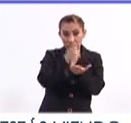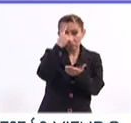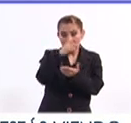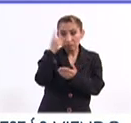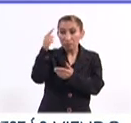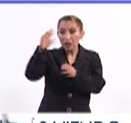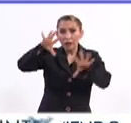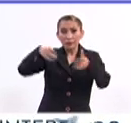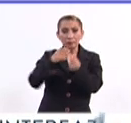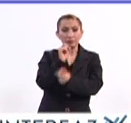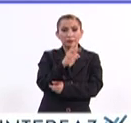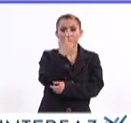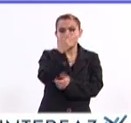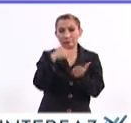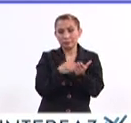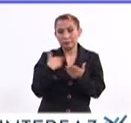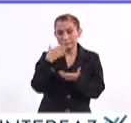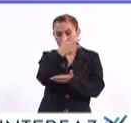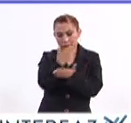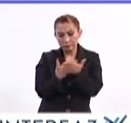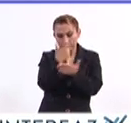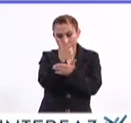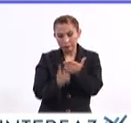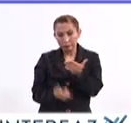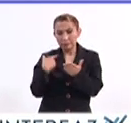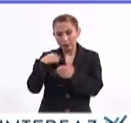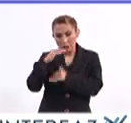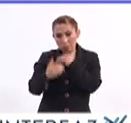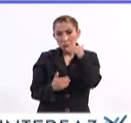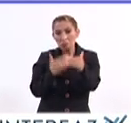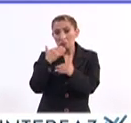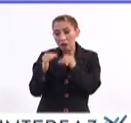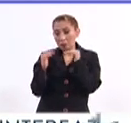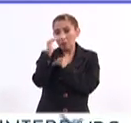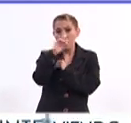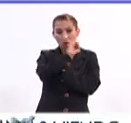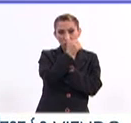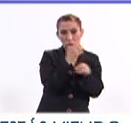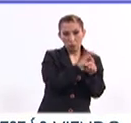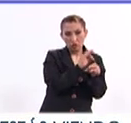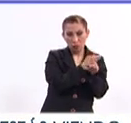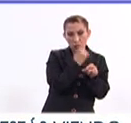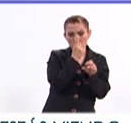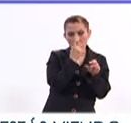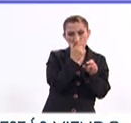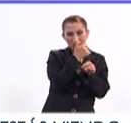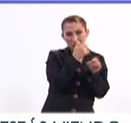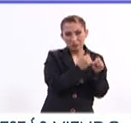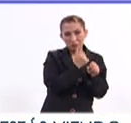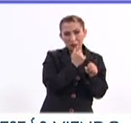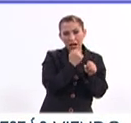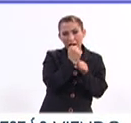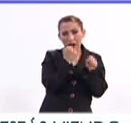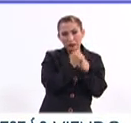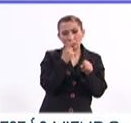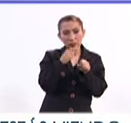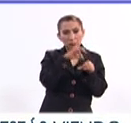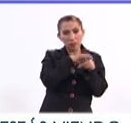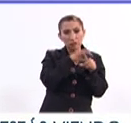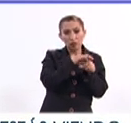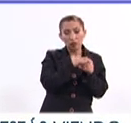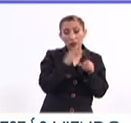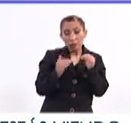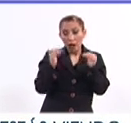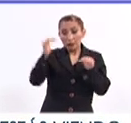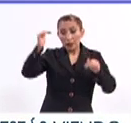México, de un total de 28.000 que fueron registrados. Es decir, si avanzamos respecto a la elección anterior en casi 70% de votación, y la idea es